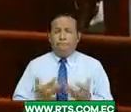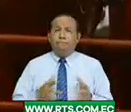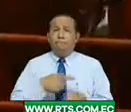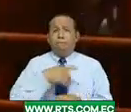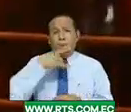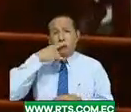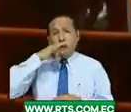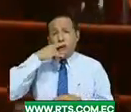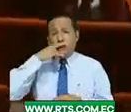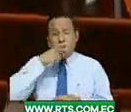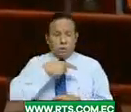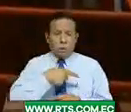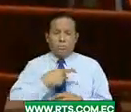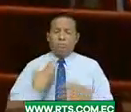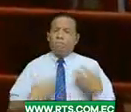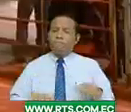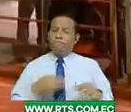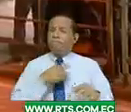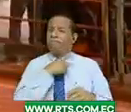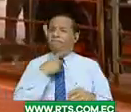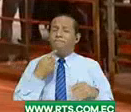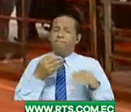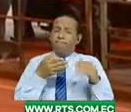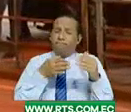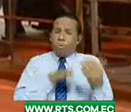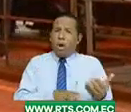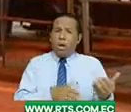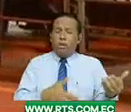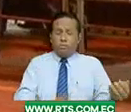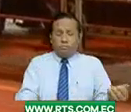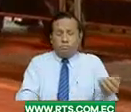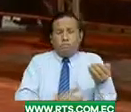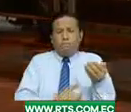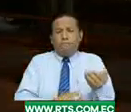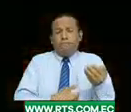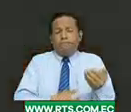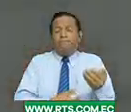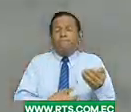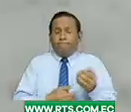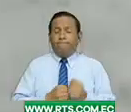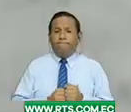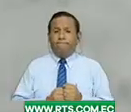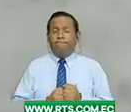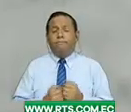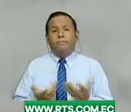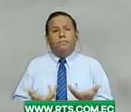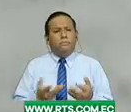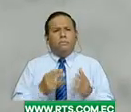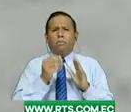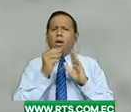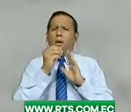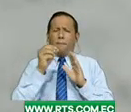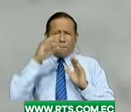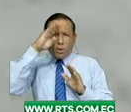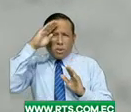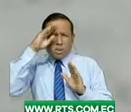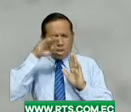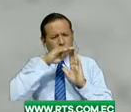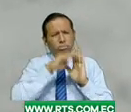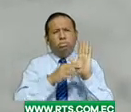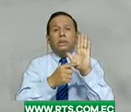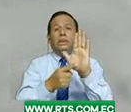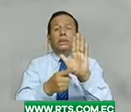niño, que por la gravedad no resistió y en la madrugada falleció ya el niño. El reporte señala que la víctima es un bebé